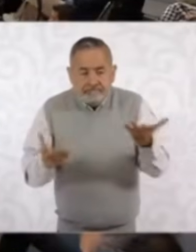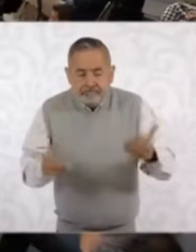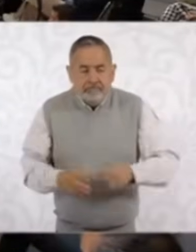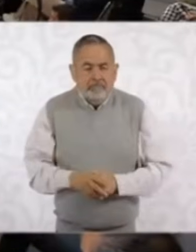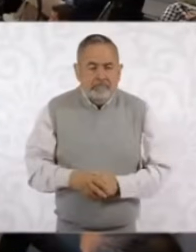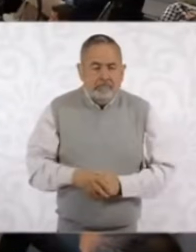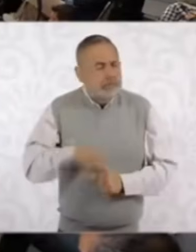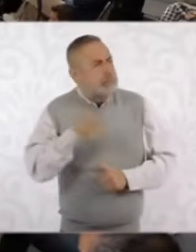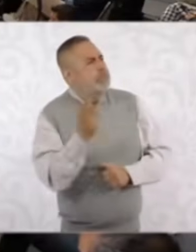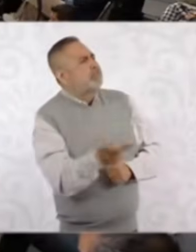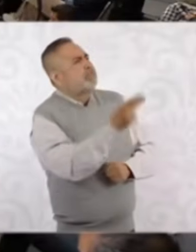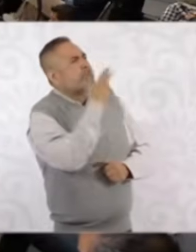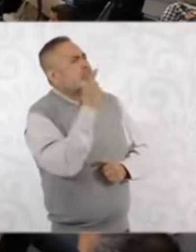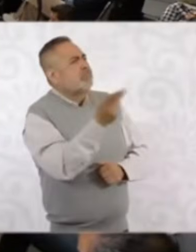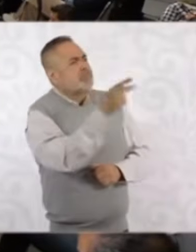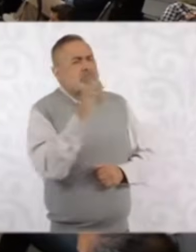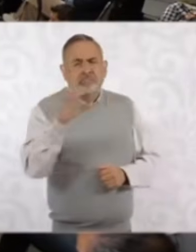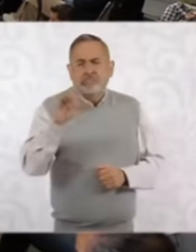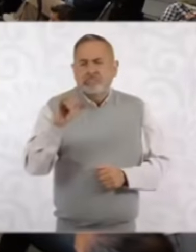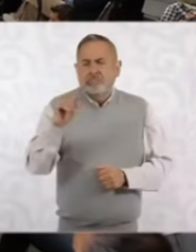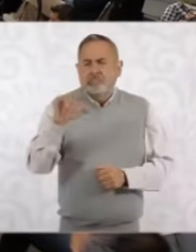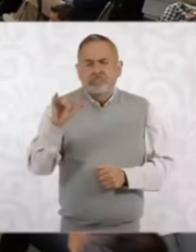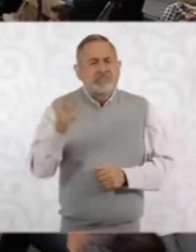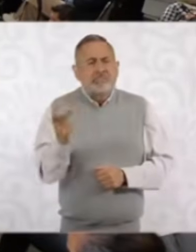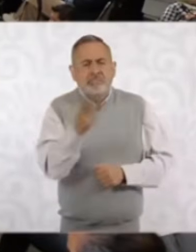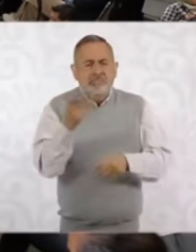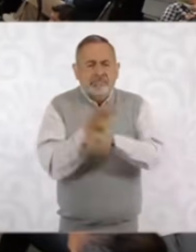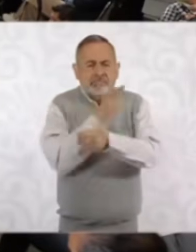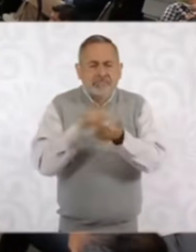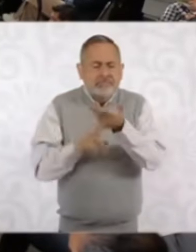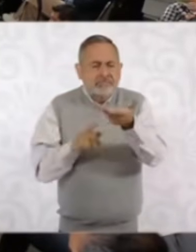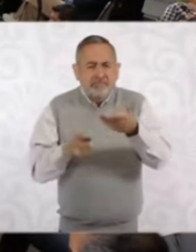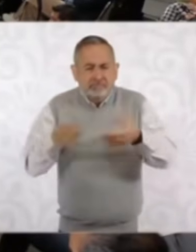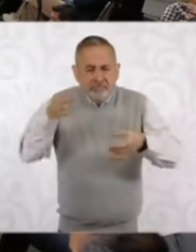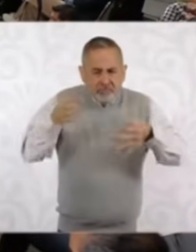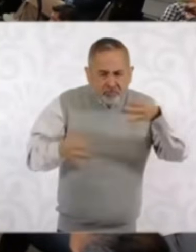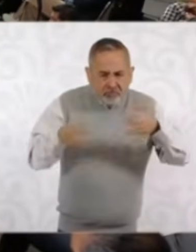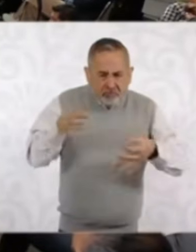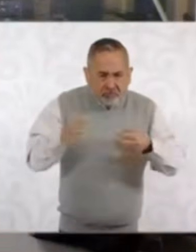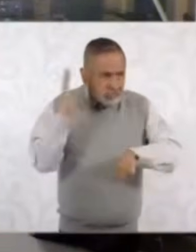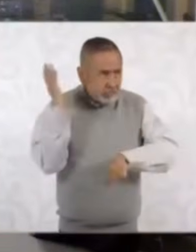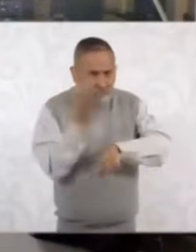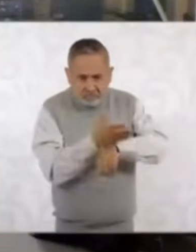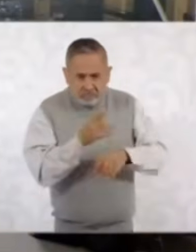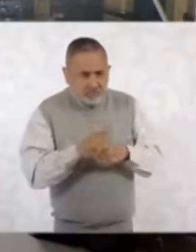tema de Citlali, Presidenta? ¿Hubo